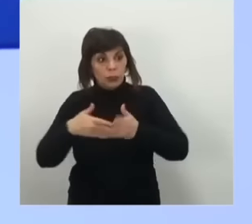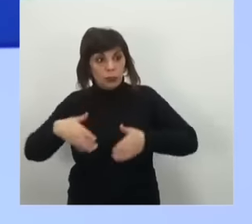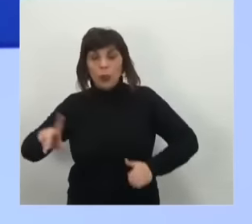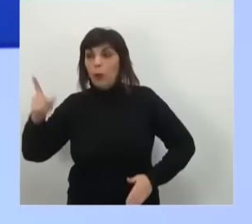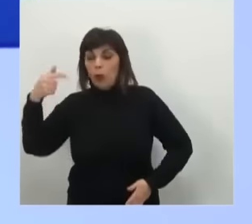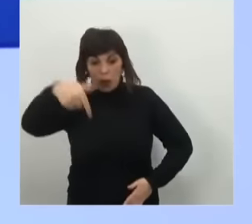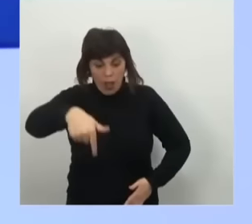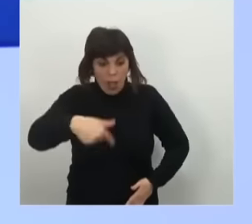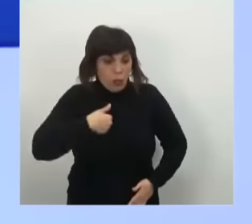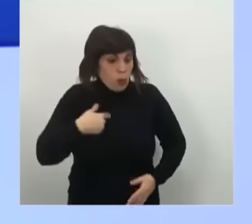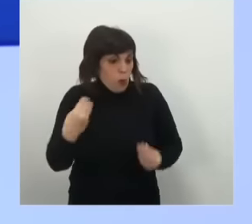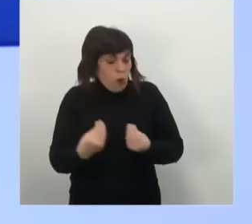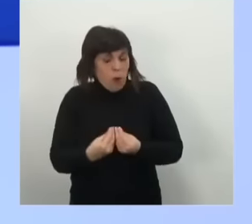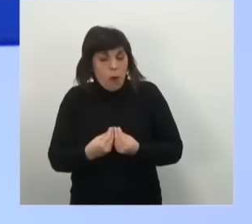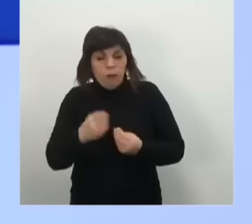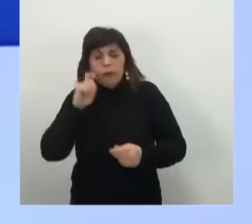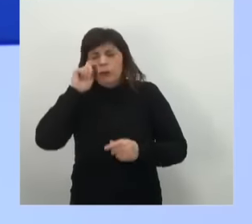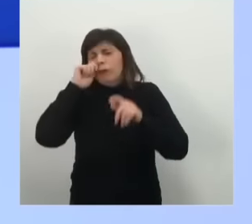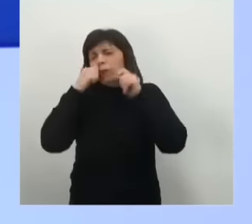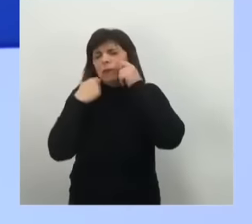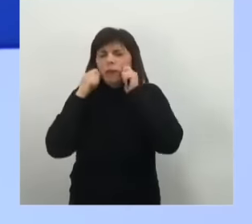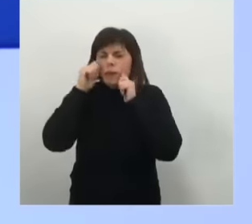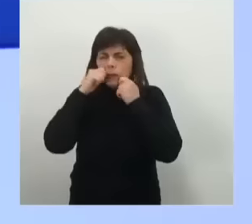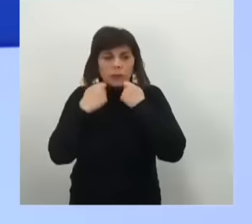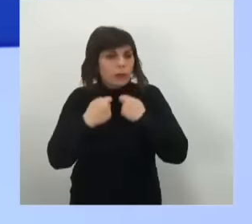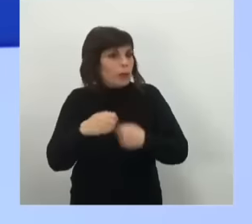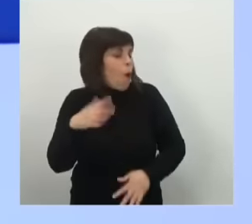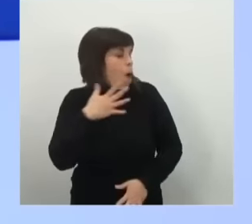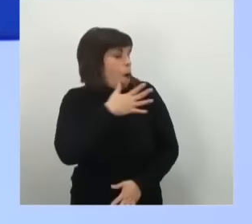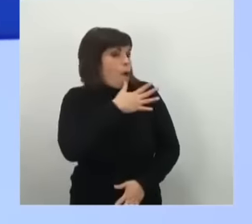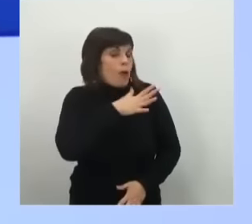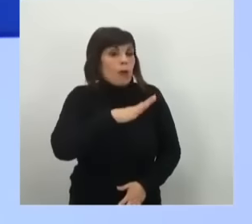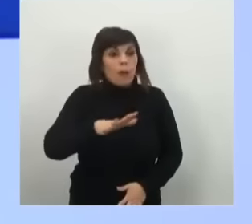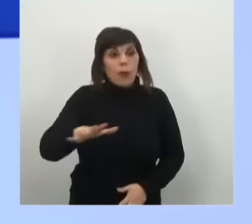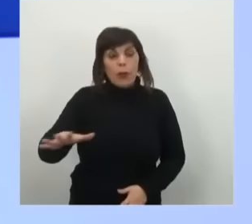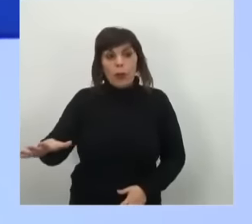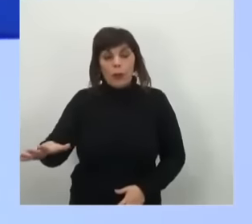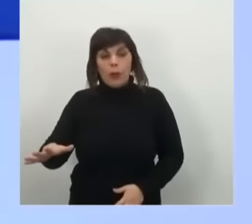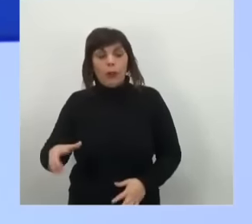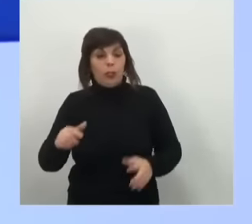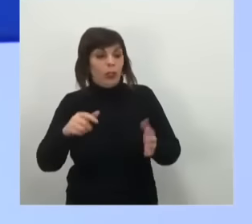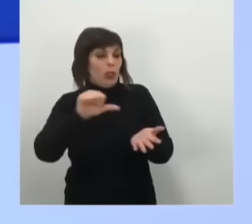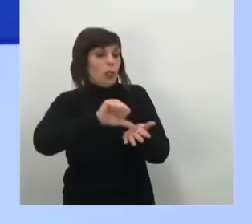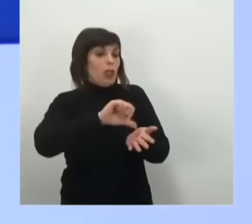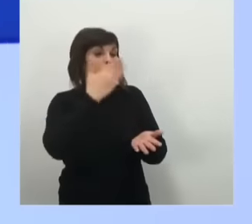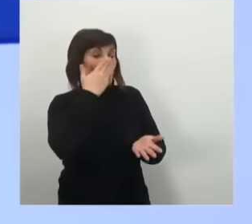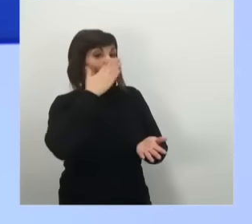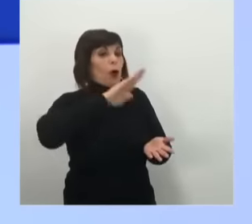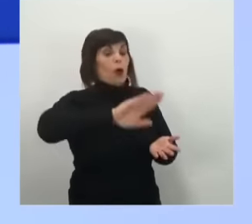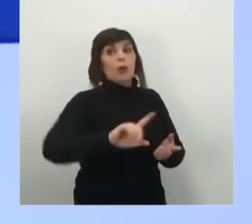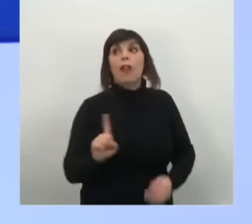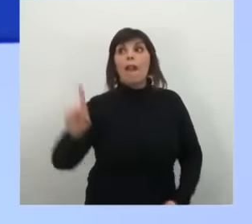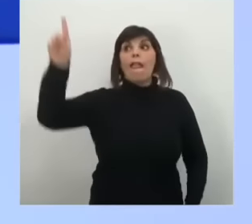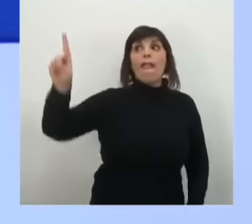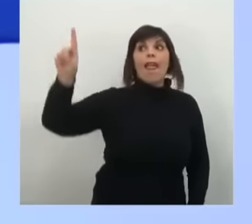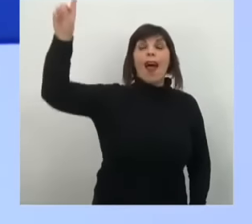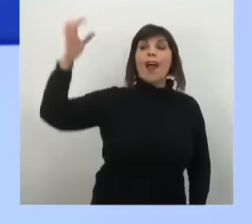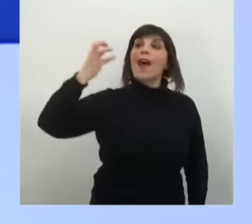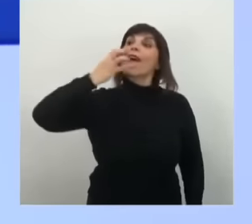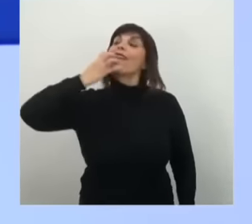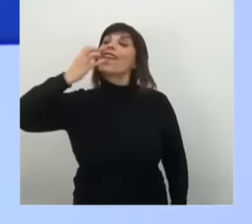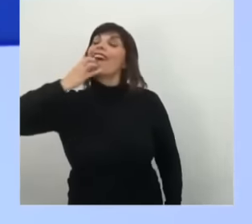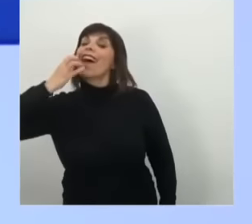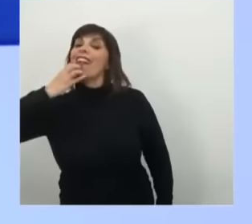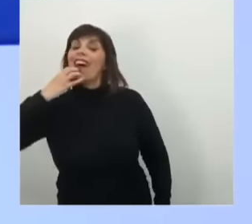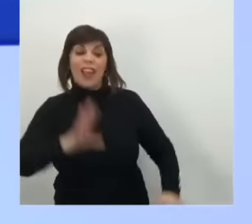Dios y fue impresionante nos fuimos de allí nos fuimos a Galilea al monte de Los Olivos abajo que se